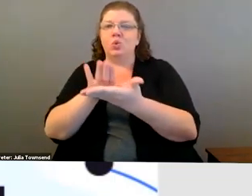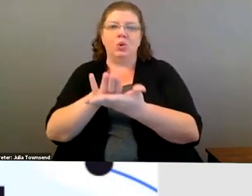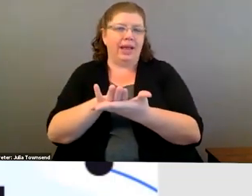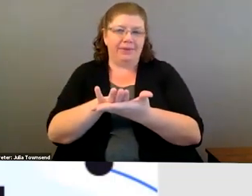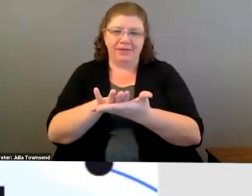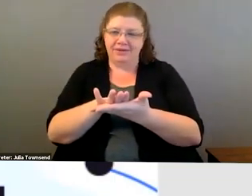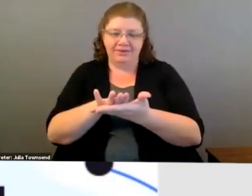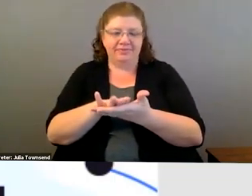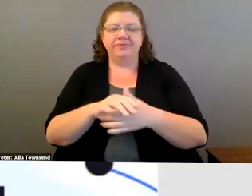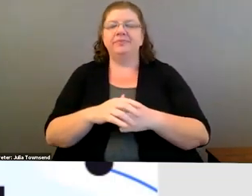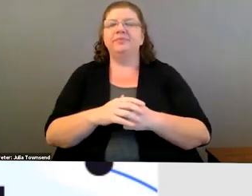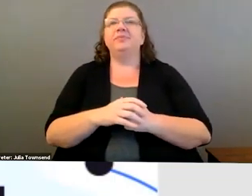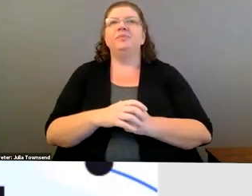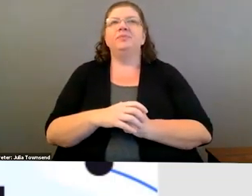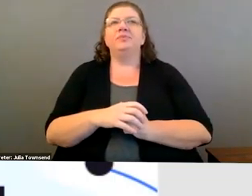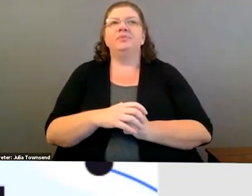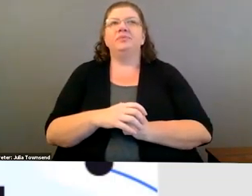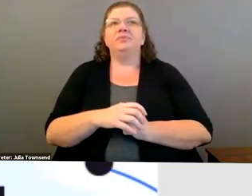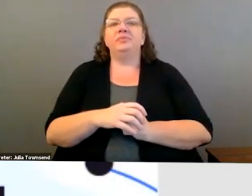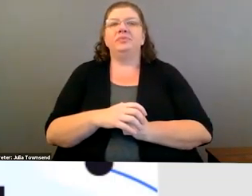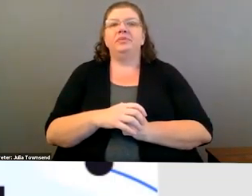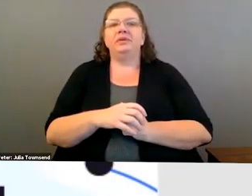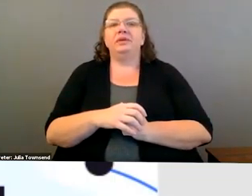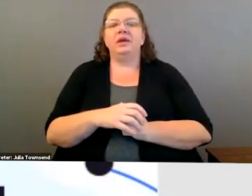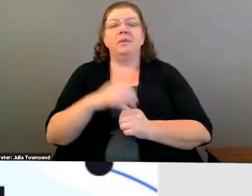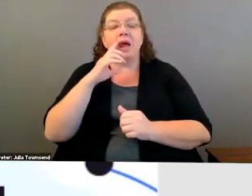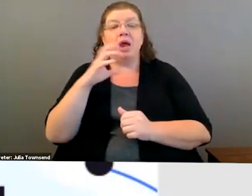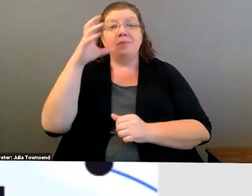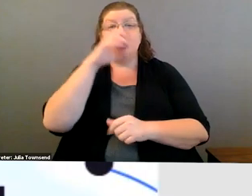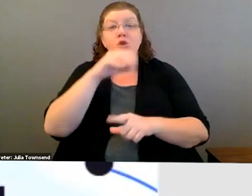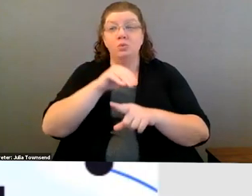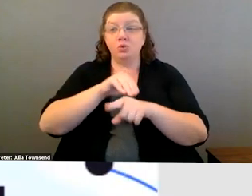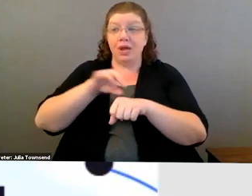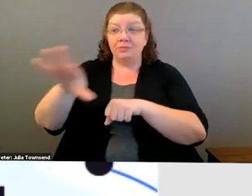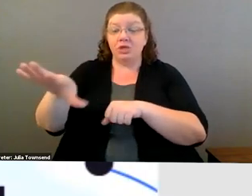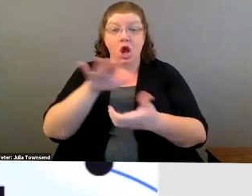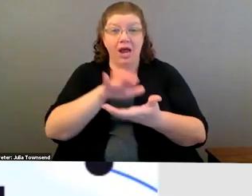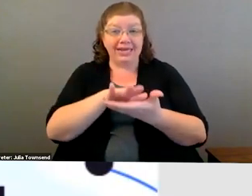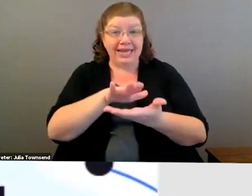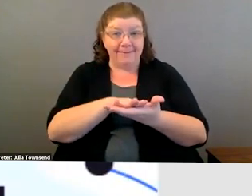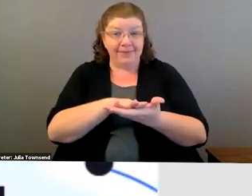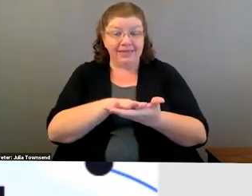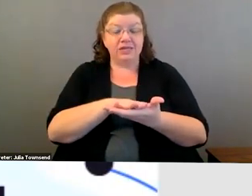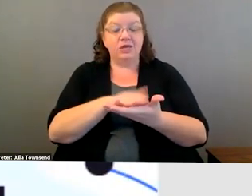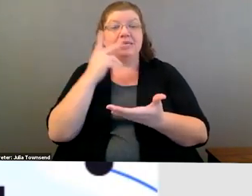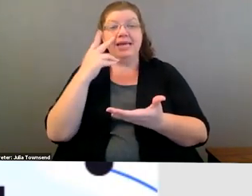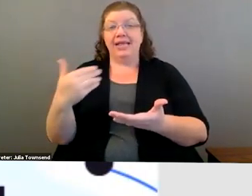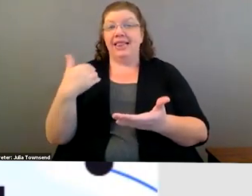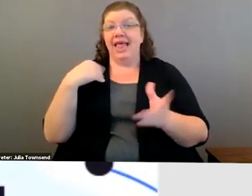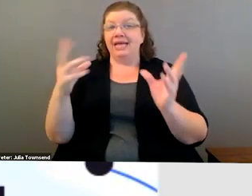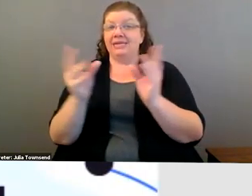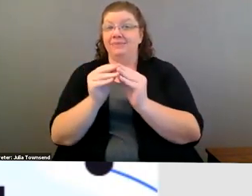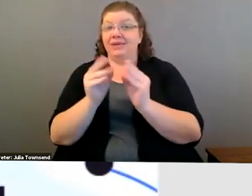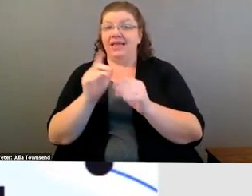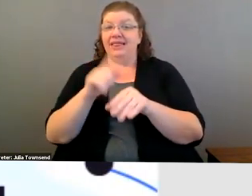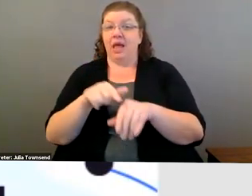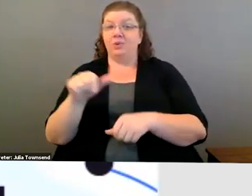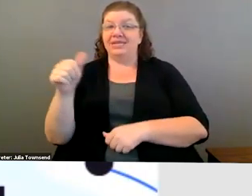contagio dentro de los planteles escolares en cuanto a las supuestas transmisiones en el plantel ustedes van a ver aquí en la última reunión